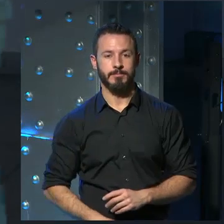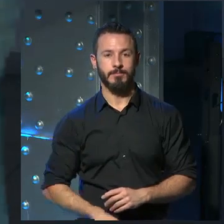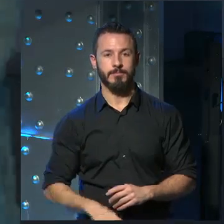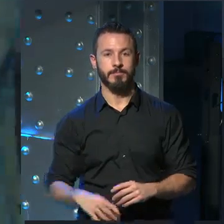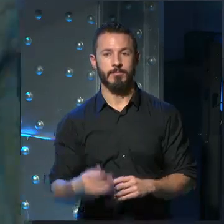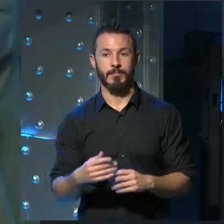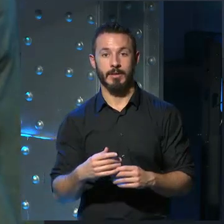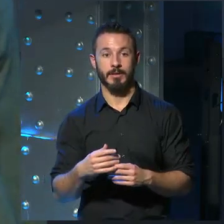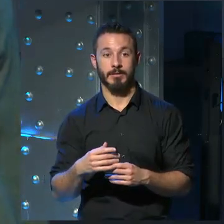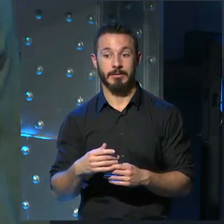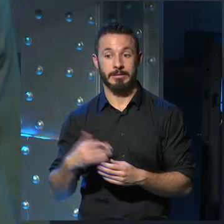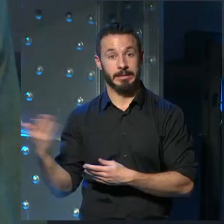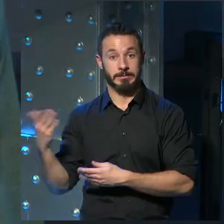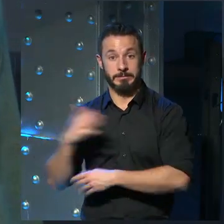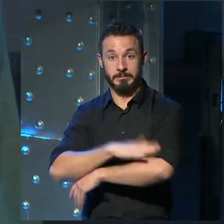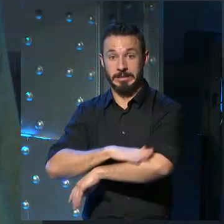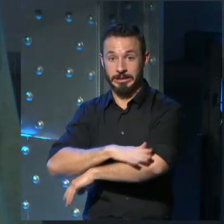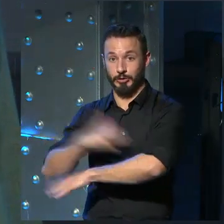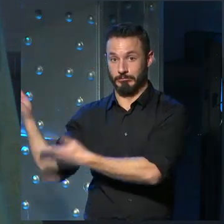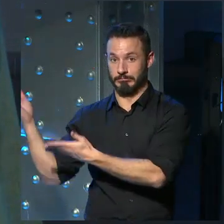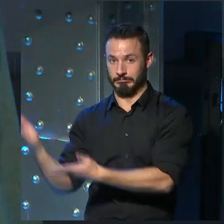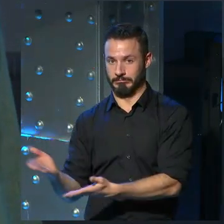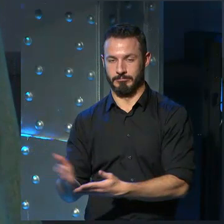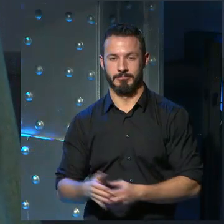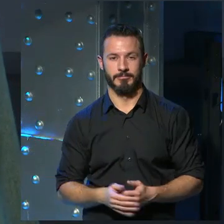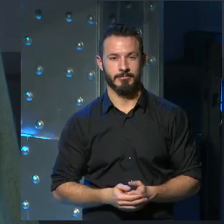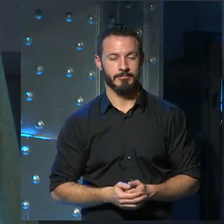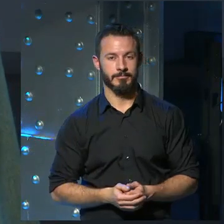mientras reciben al ministro.